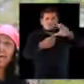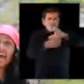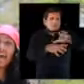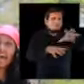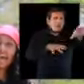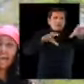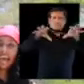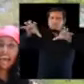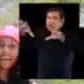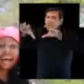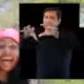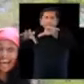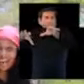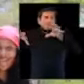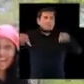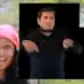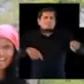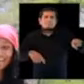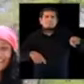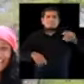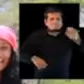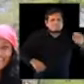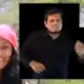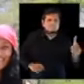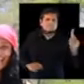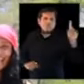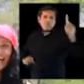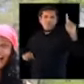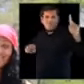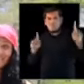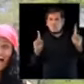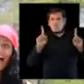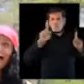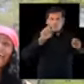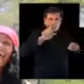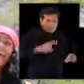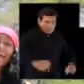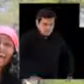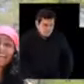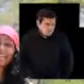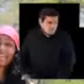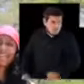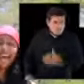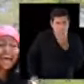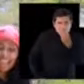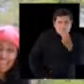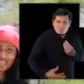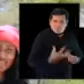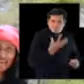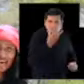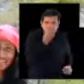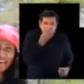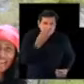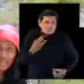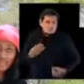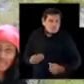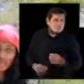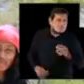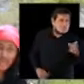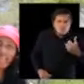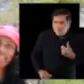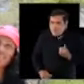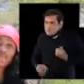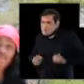Aparecen En medio de la luz De las ciudades Las sombras De los